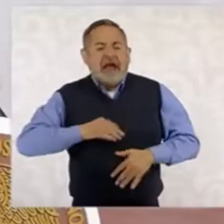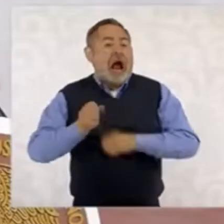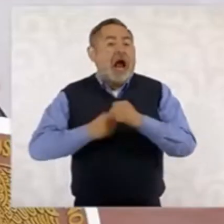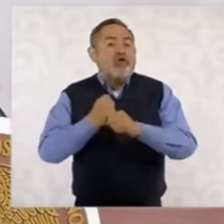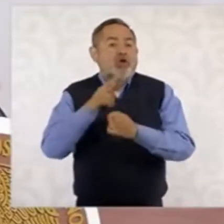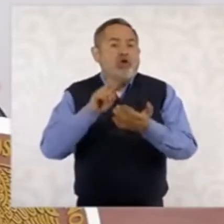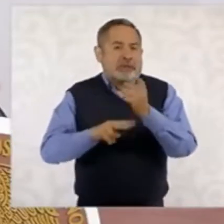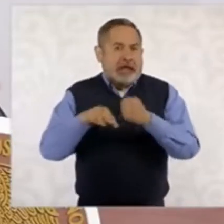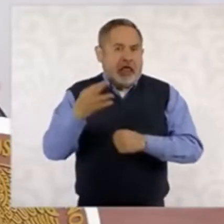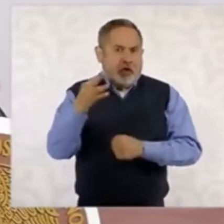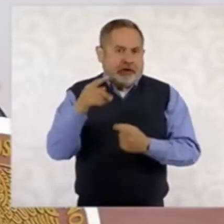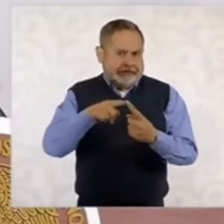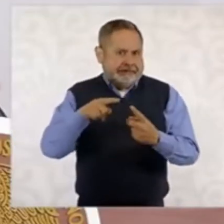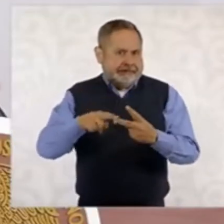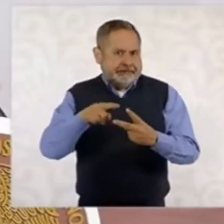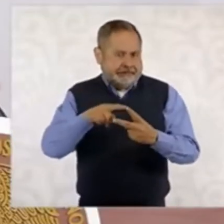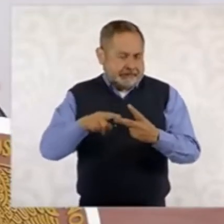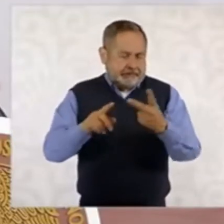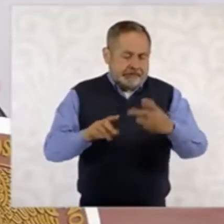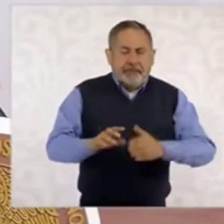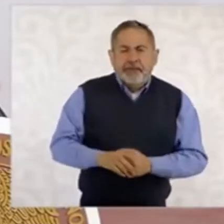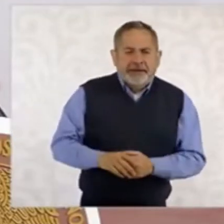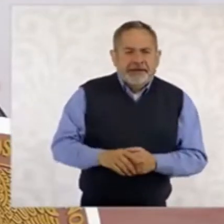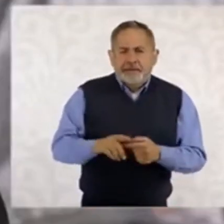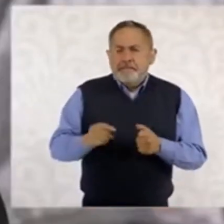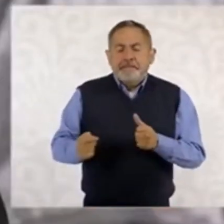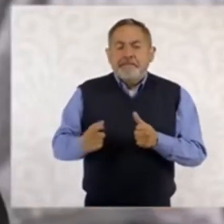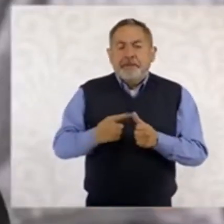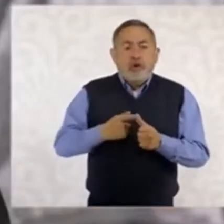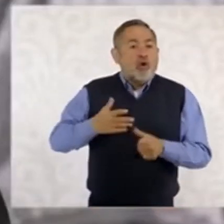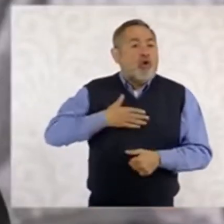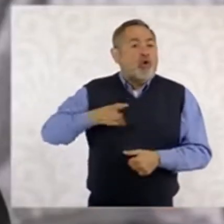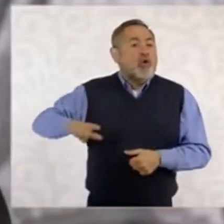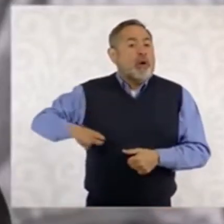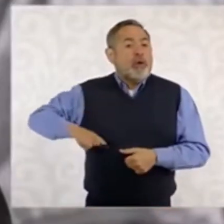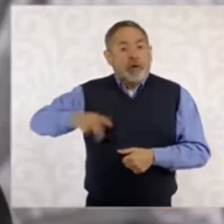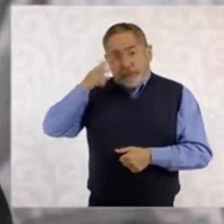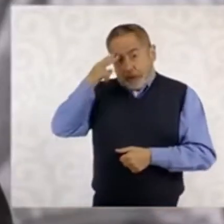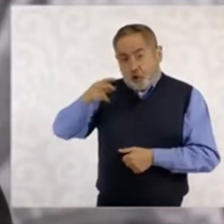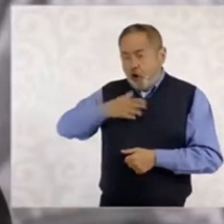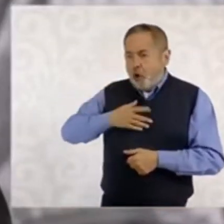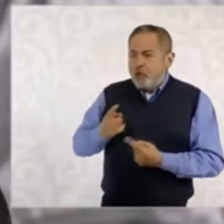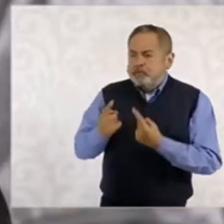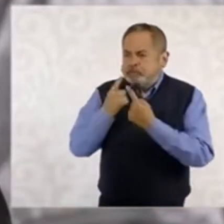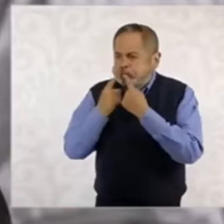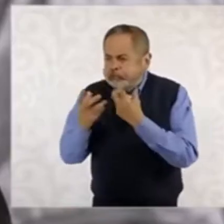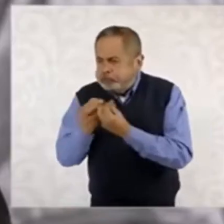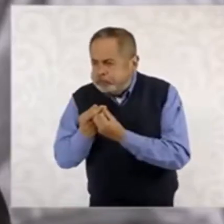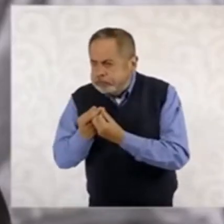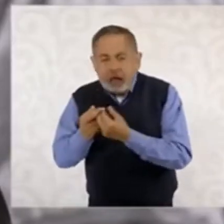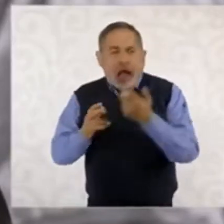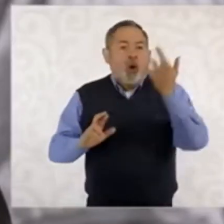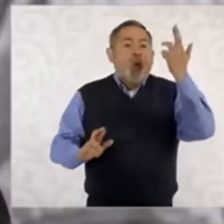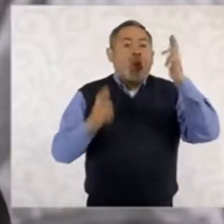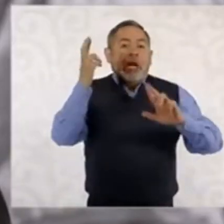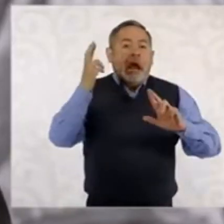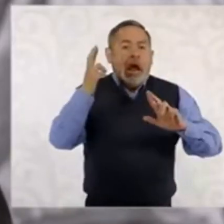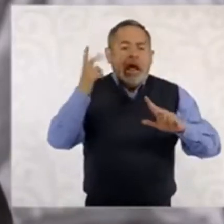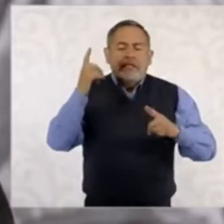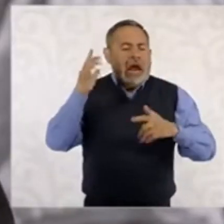un primer avance de las acciones coordinadas por el Gobierno de México, se logró concluir la huelga de